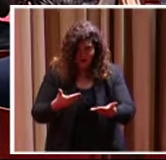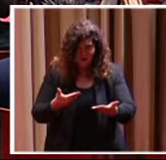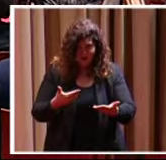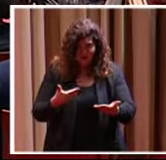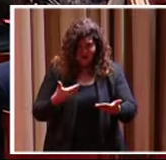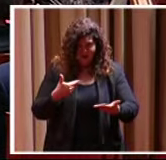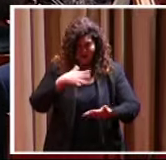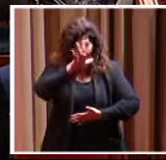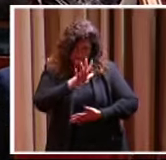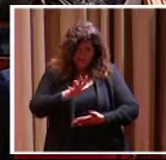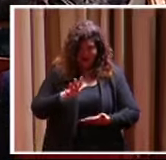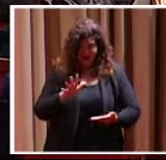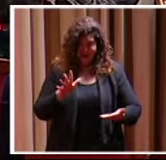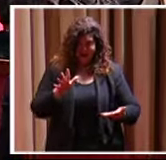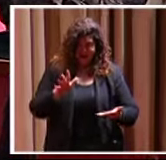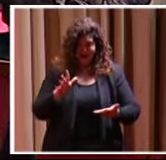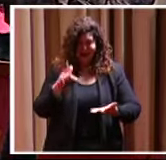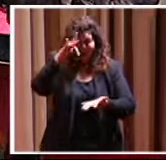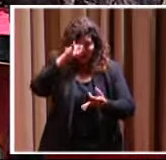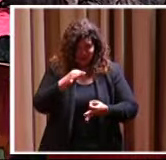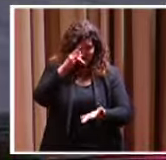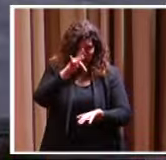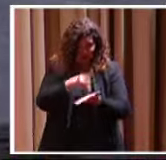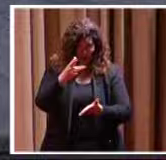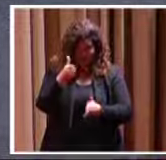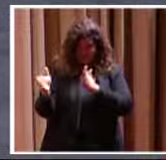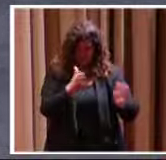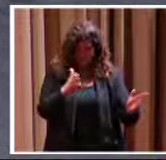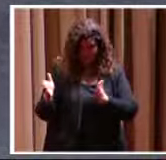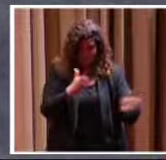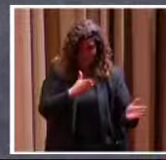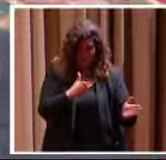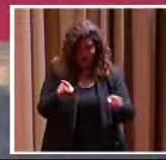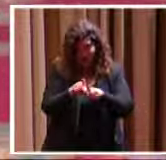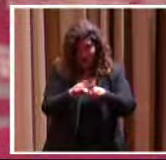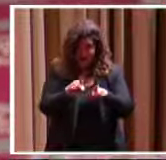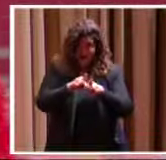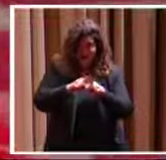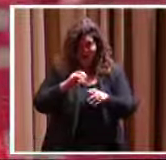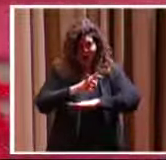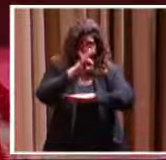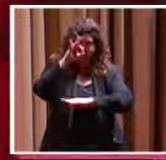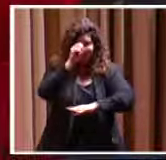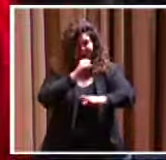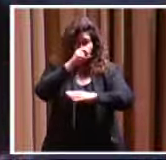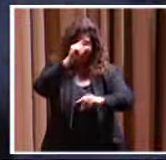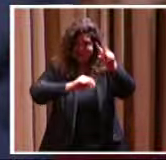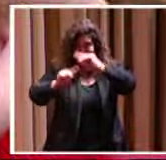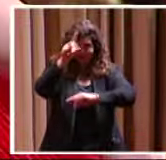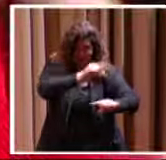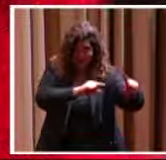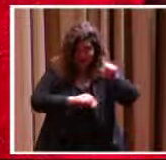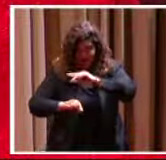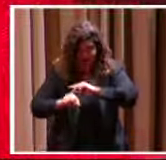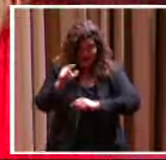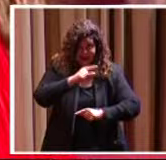se cree que no sé en aquel momento cómo canta el herba, cómo canta, que témpano